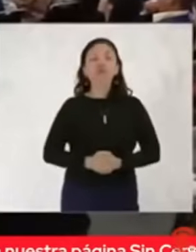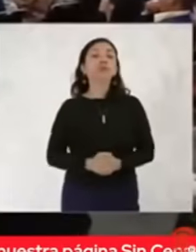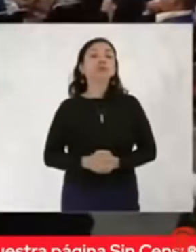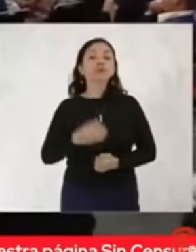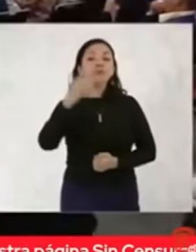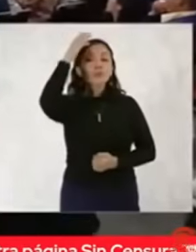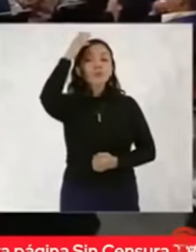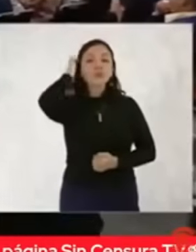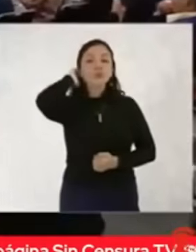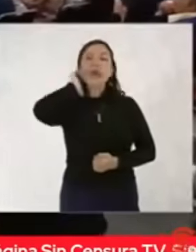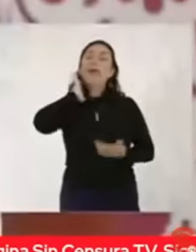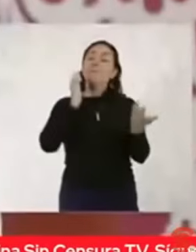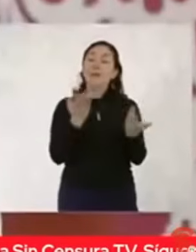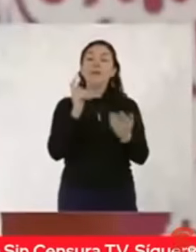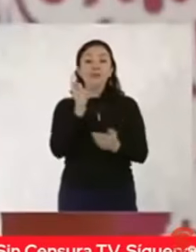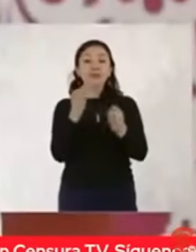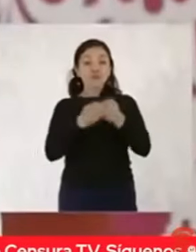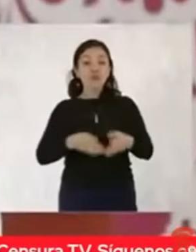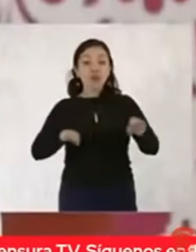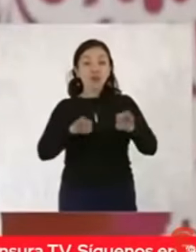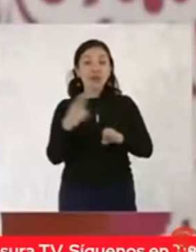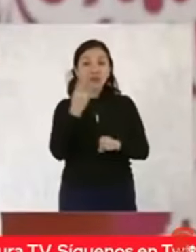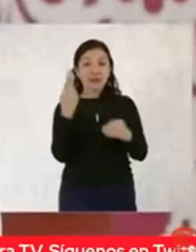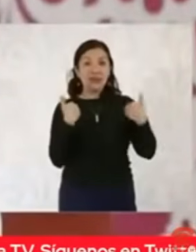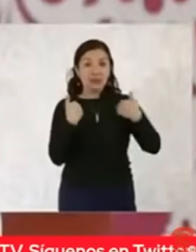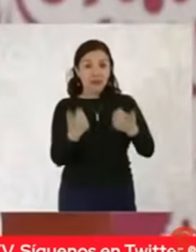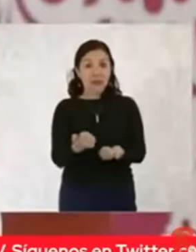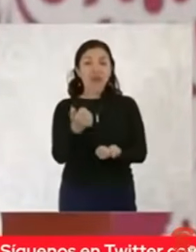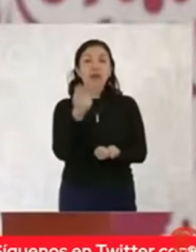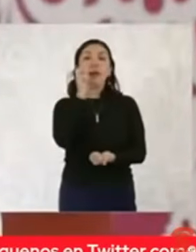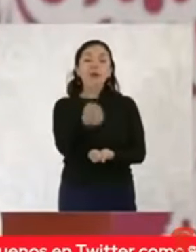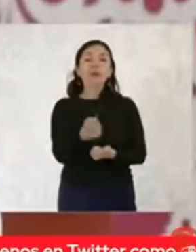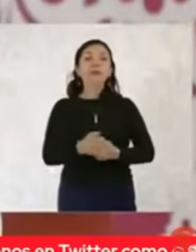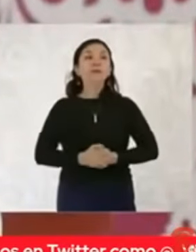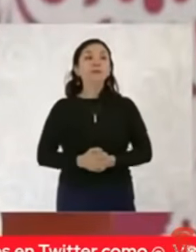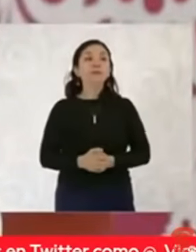Bueno, es importante aclarar porque